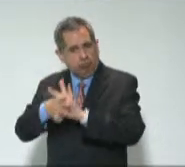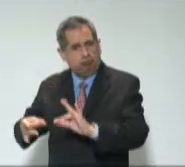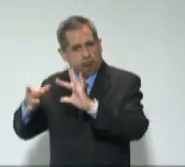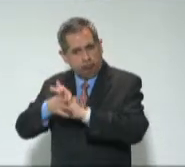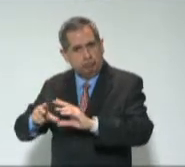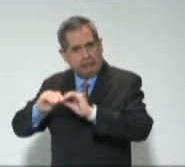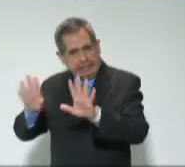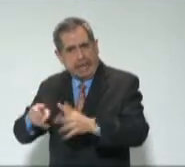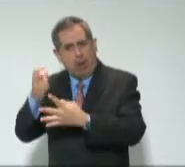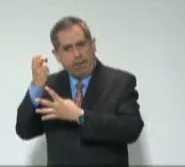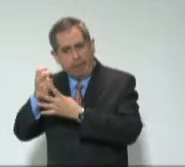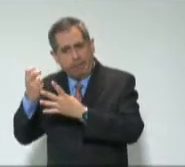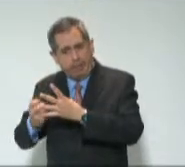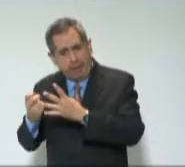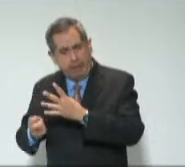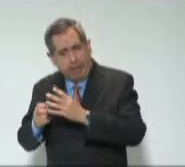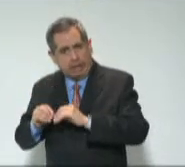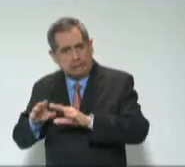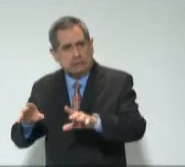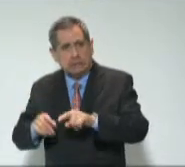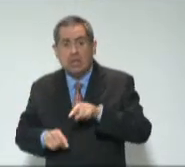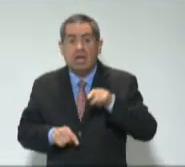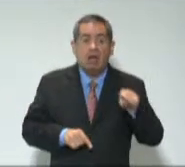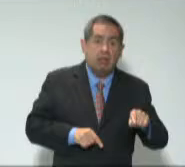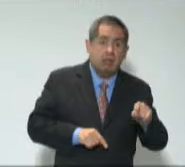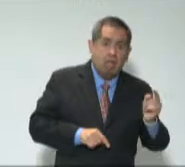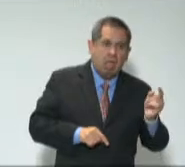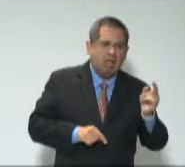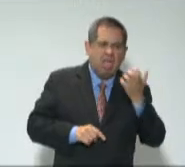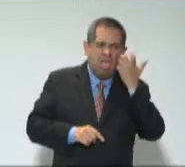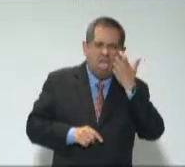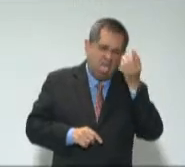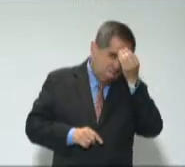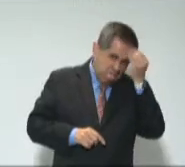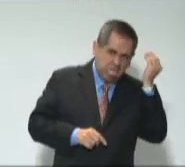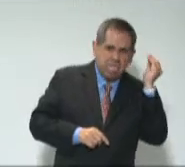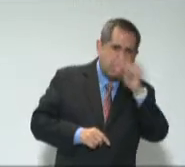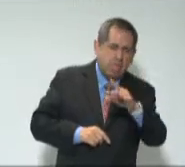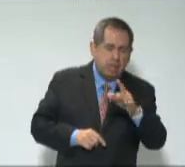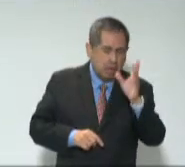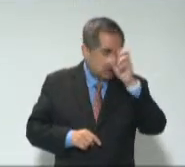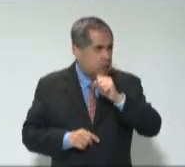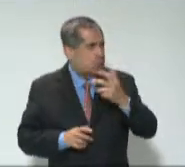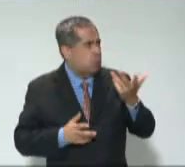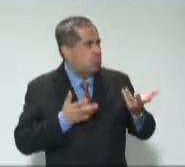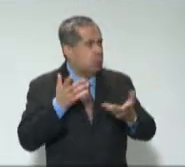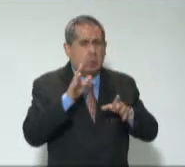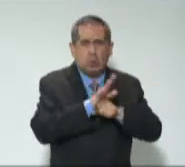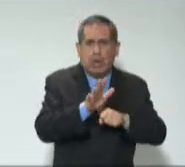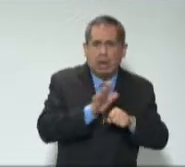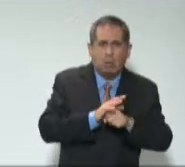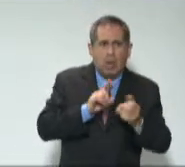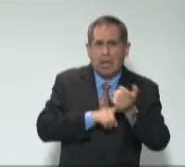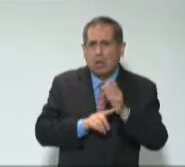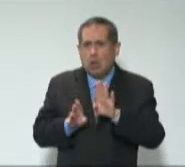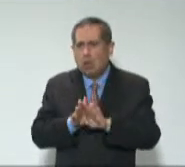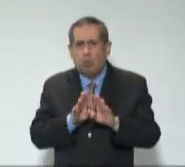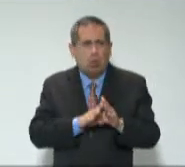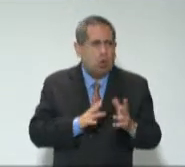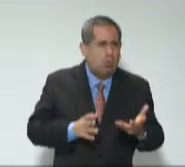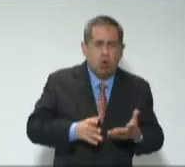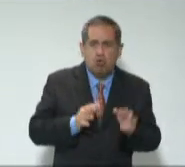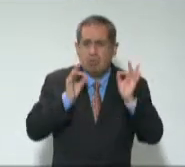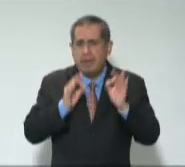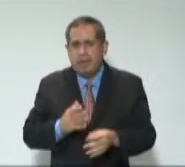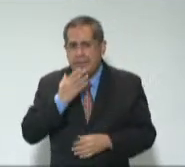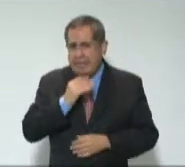propósito lesivo No y esa es la mal información y información que puede ser inexacta y confusa